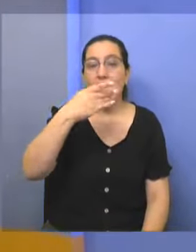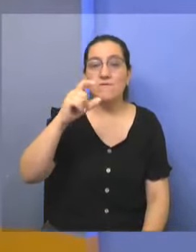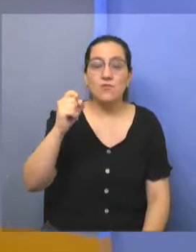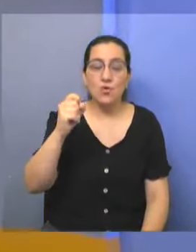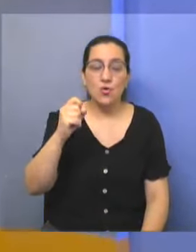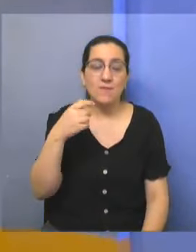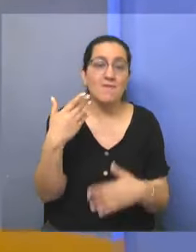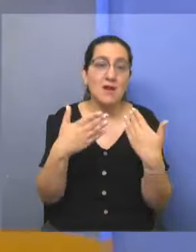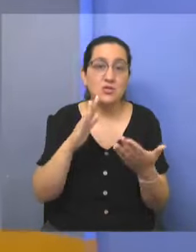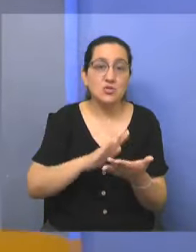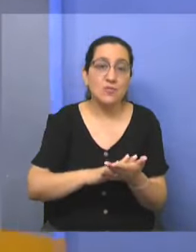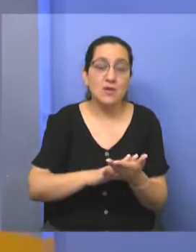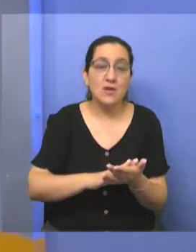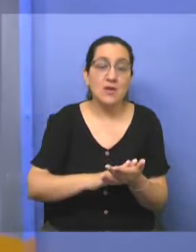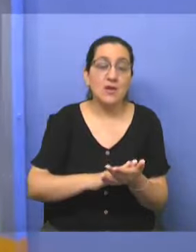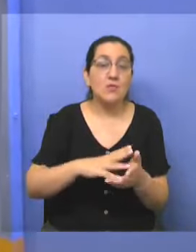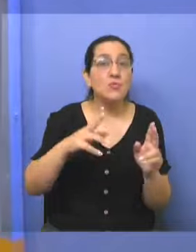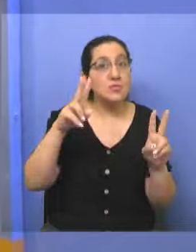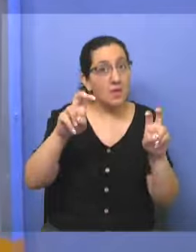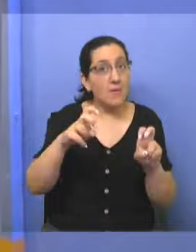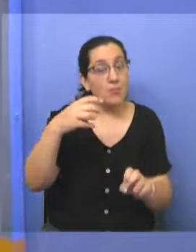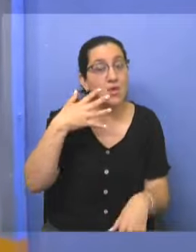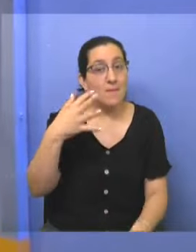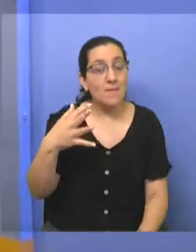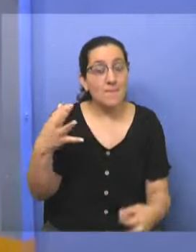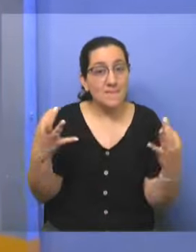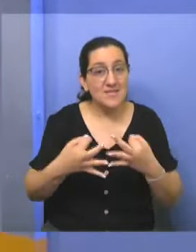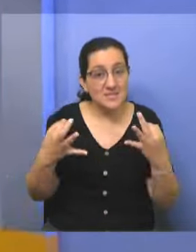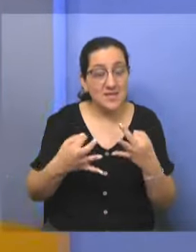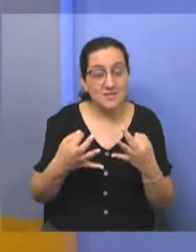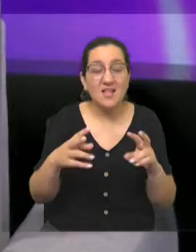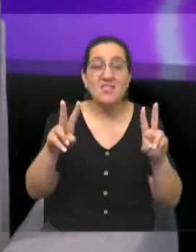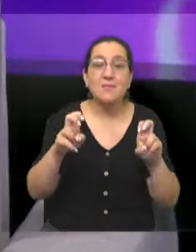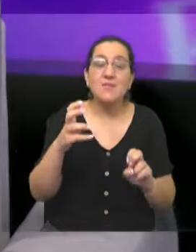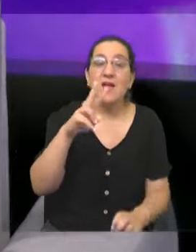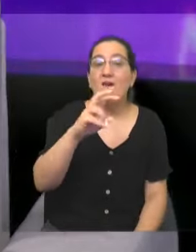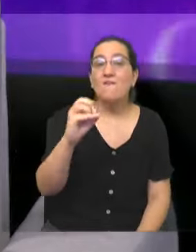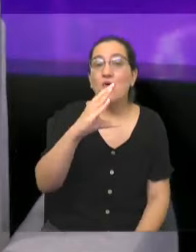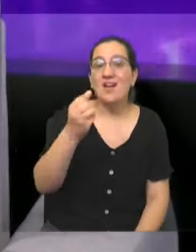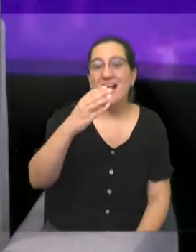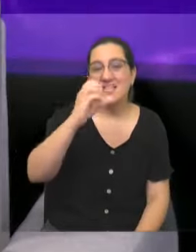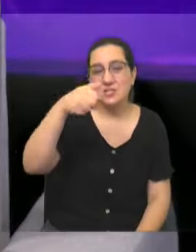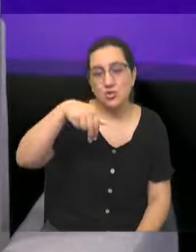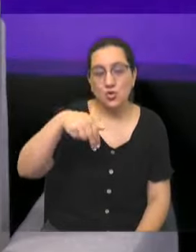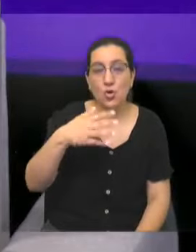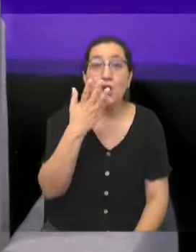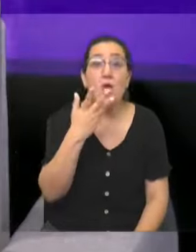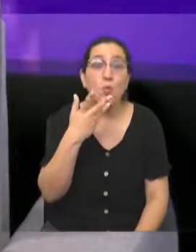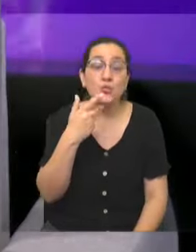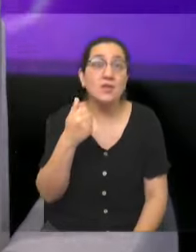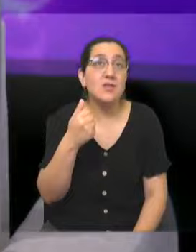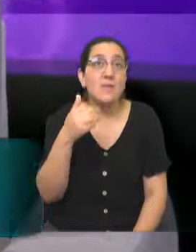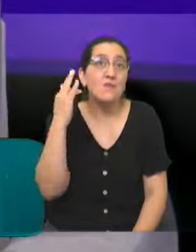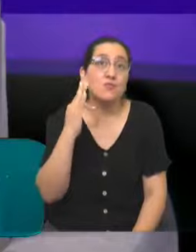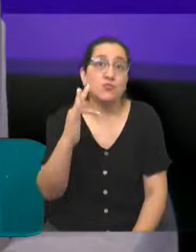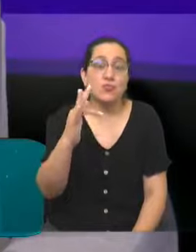especial y con experiencia distinta cada uno. Es la vocación. Bueno, hoy viene Lopetegui también se abre nuestra biblioteca viva.